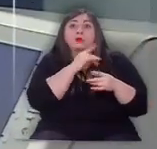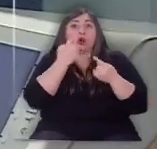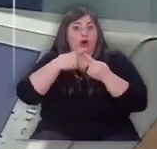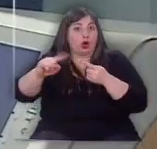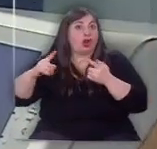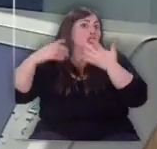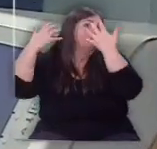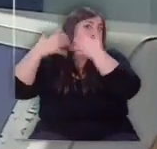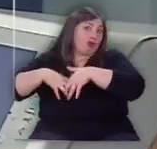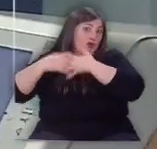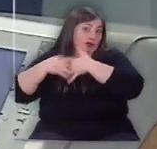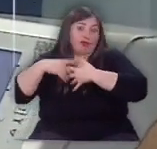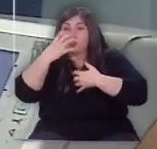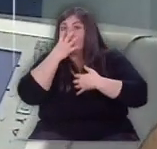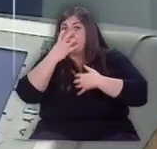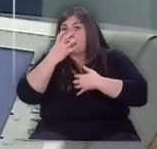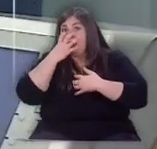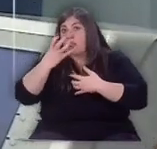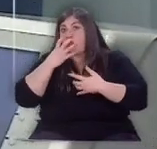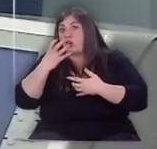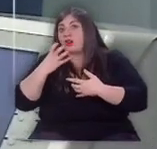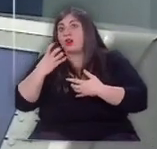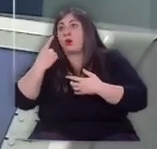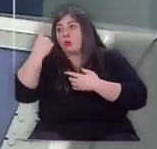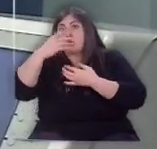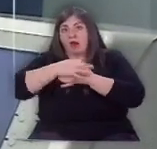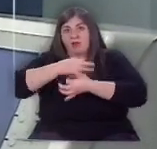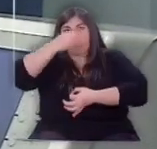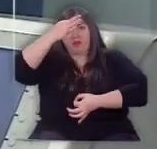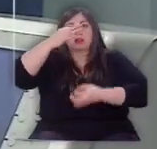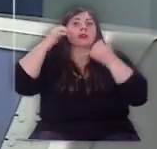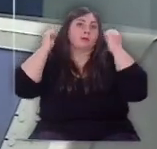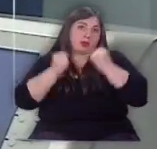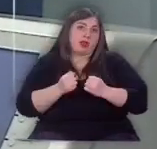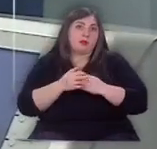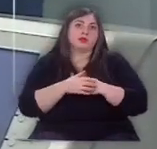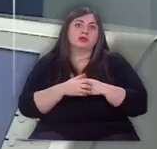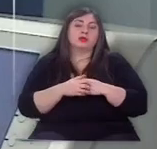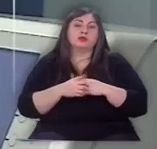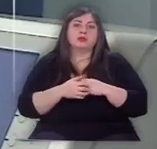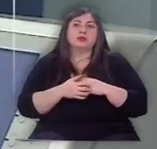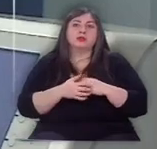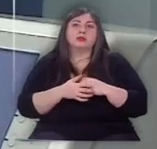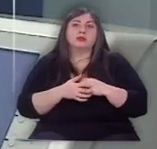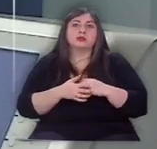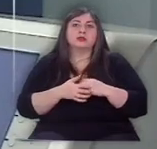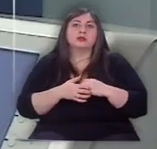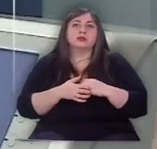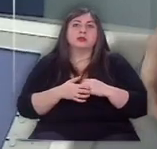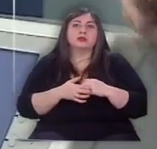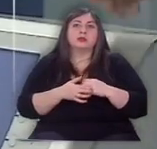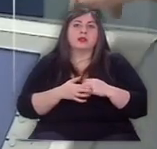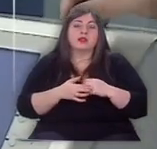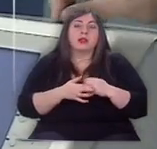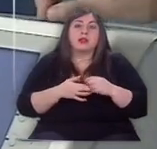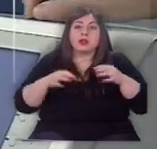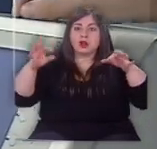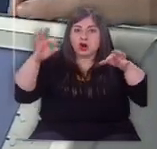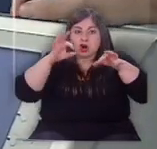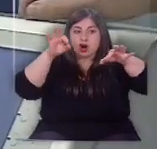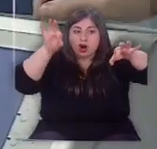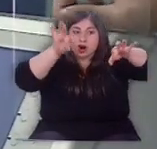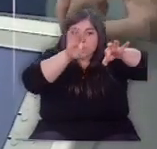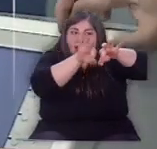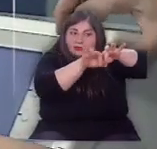otro ventilador, también monorama, y podemos conectarlo. Y este es el